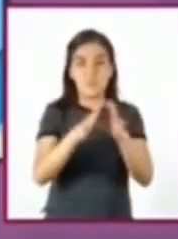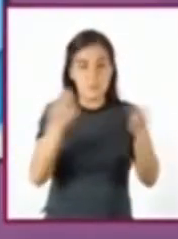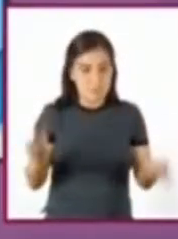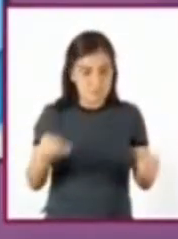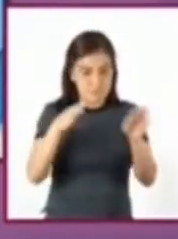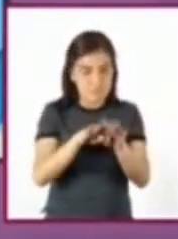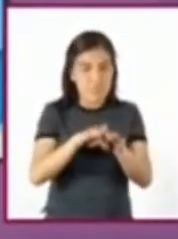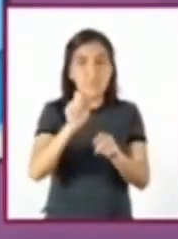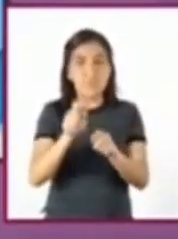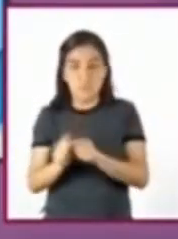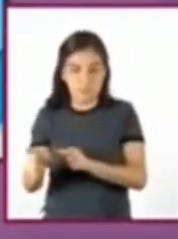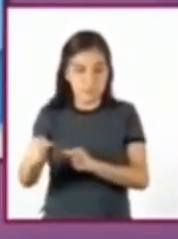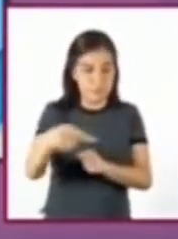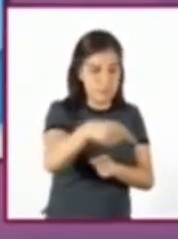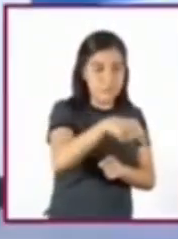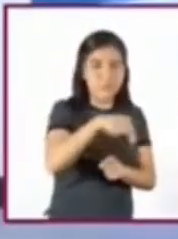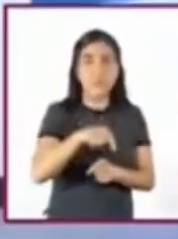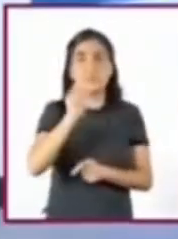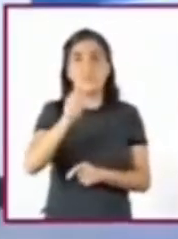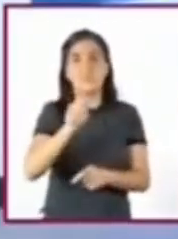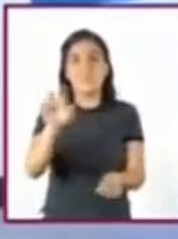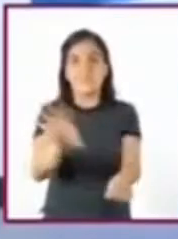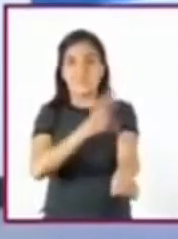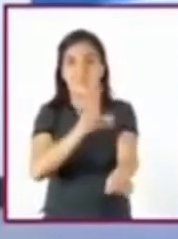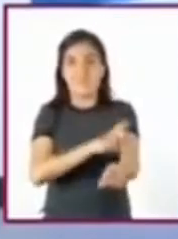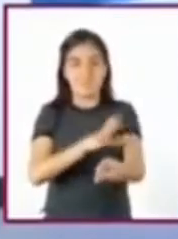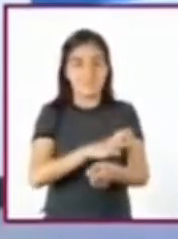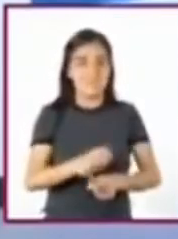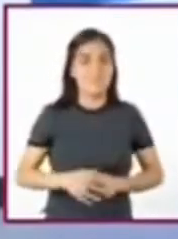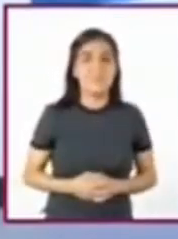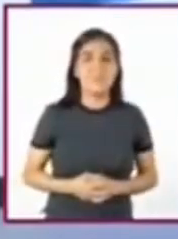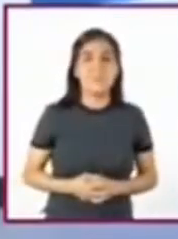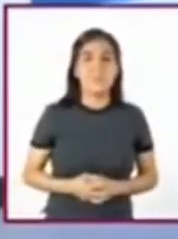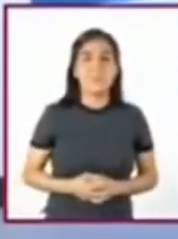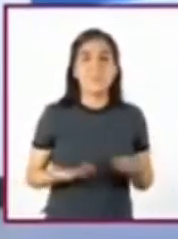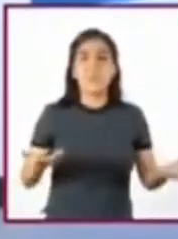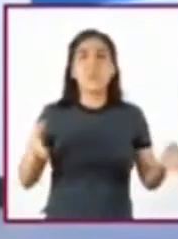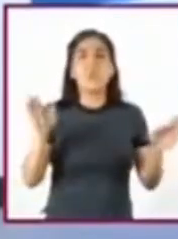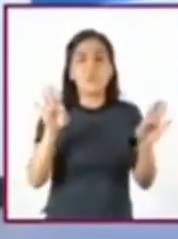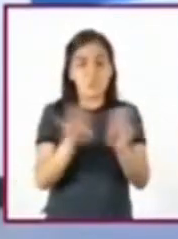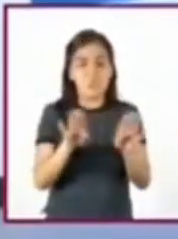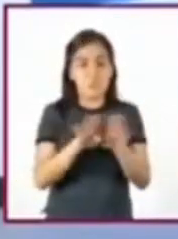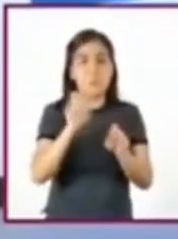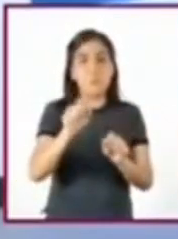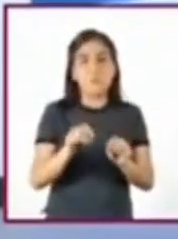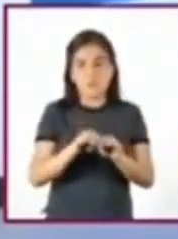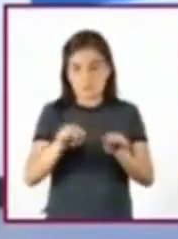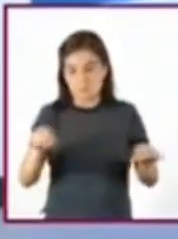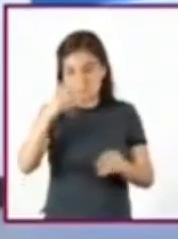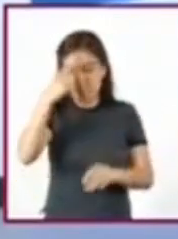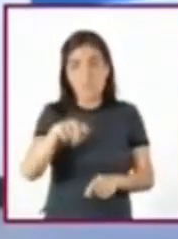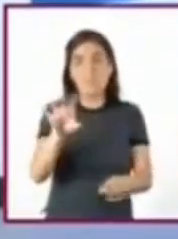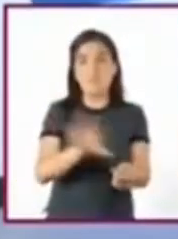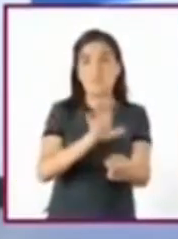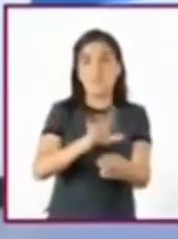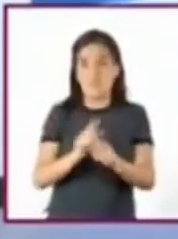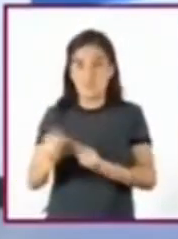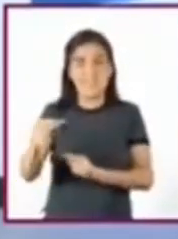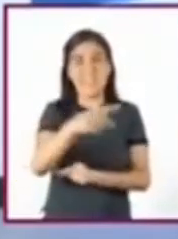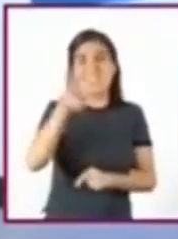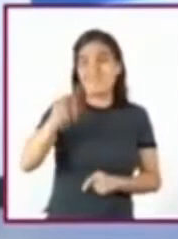la cual fluye la corriente eléctrica. Maestra, ¿con qué unidad medimos la corriente eléctrica? Ya no lo